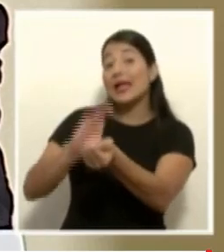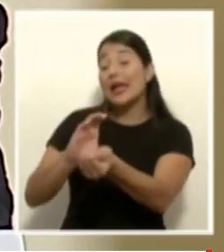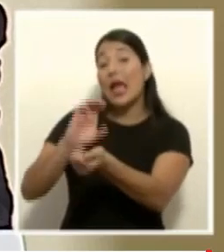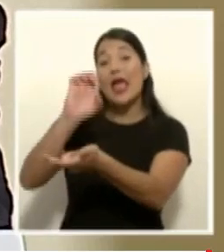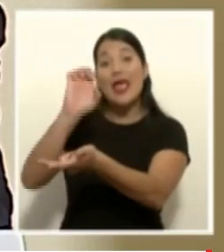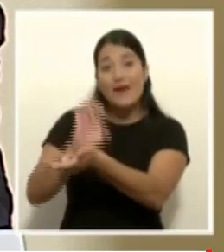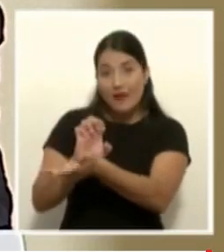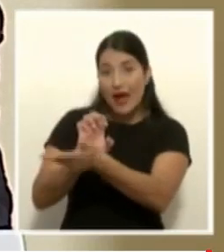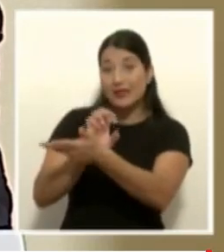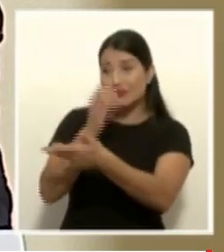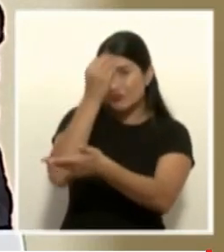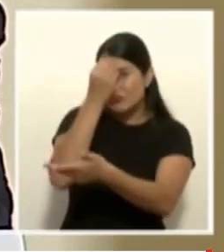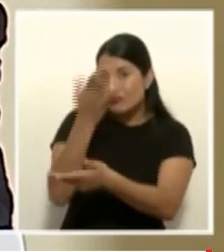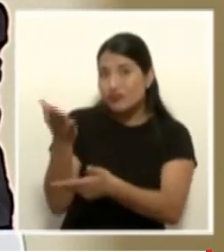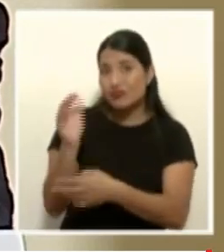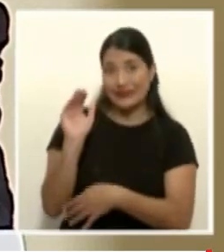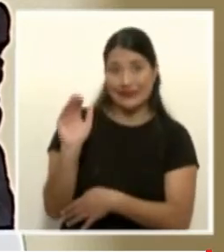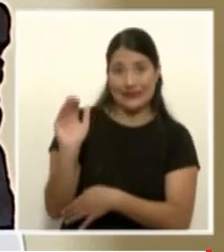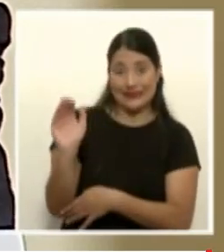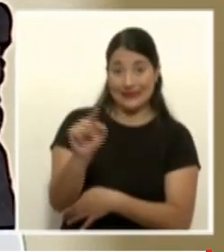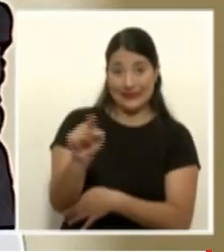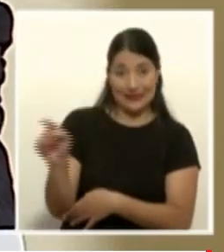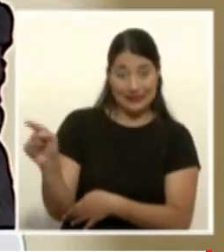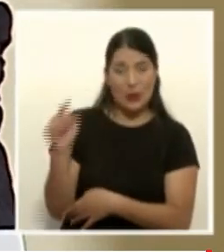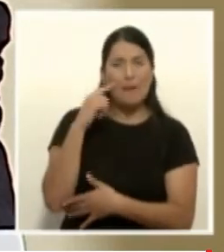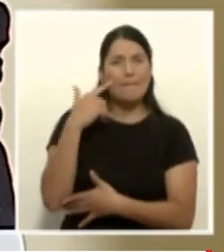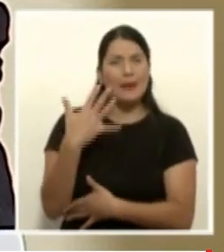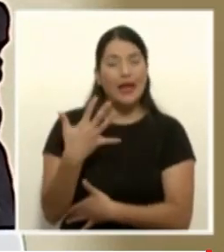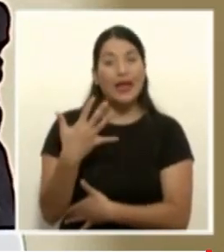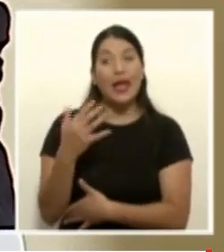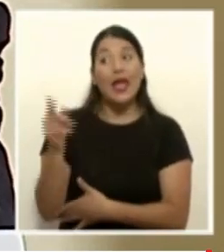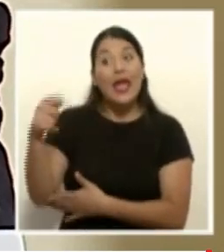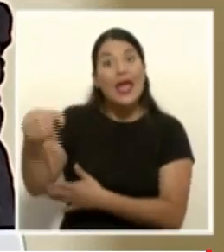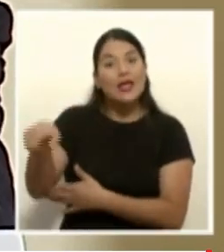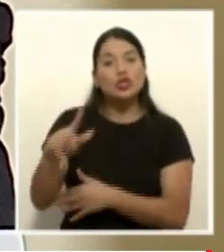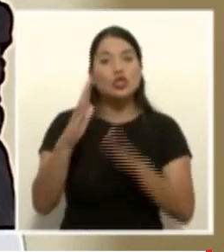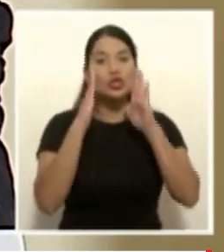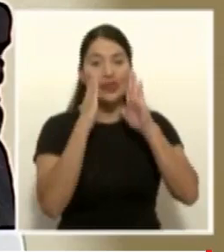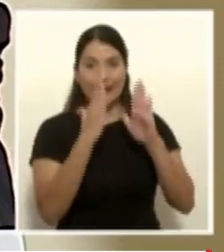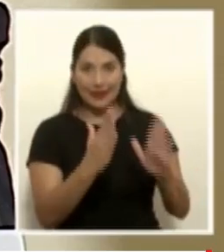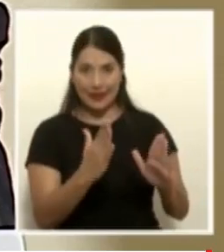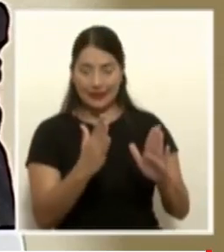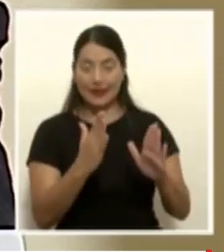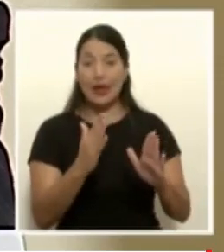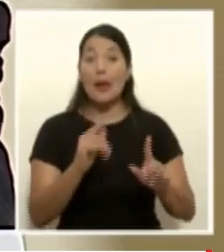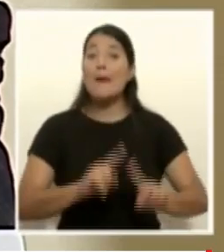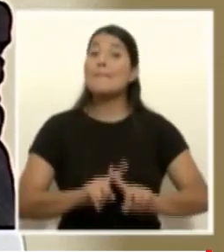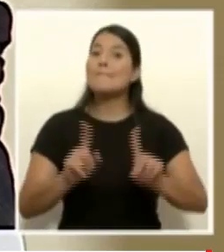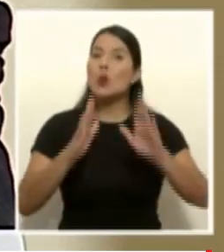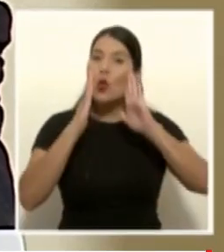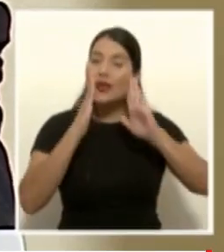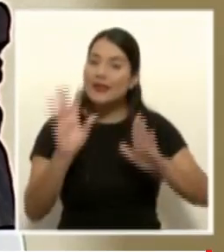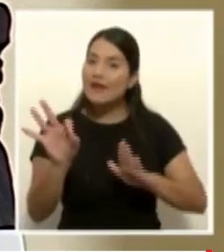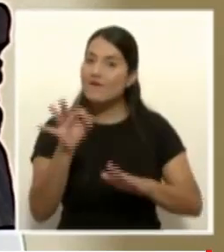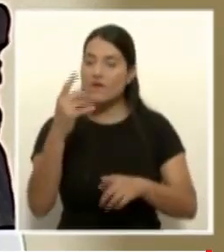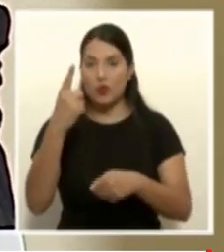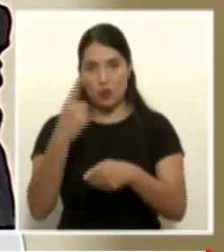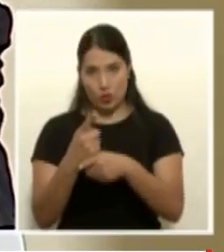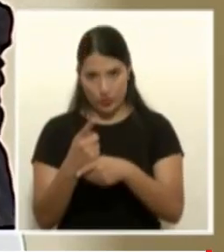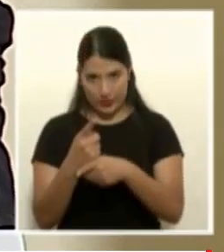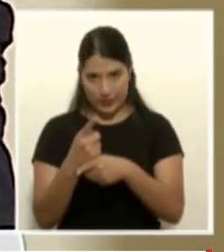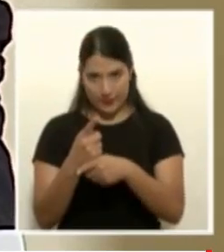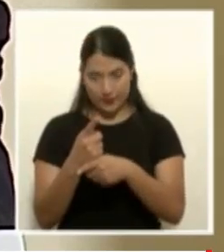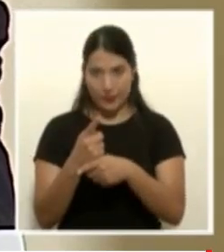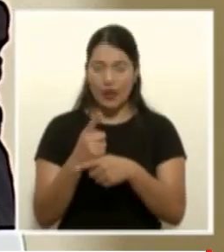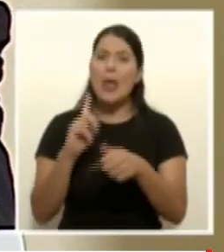vayan al centro médico, para que lo atiendan, lo van a atender, pero atiendan como debe ser. Primero,